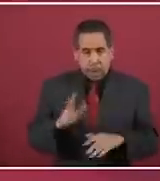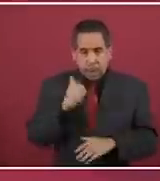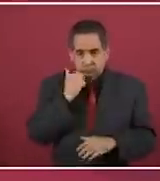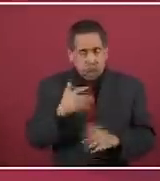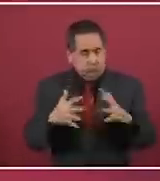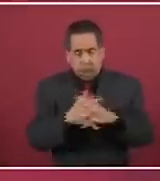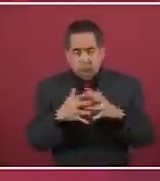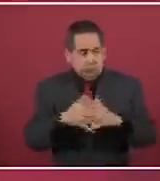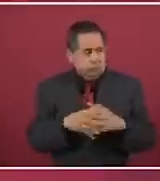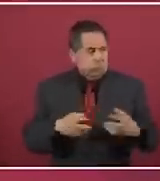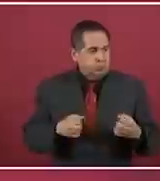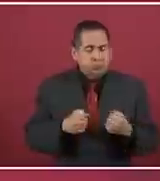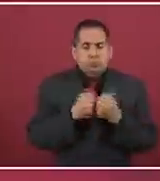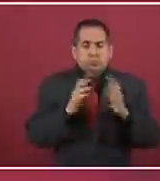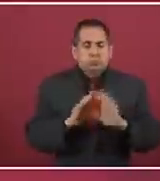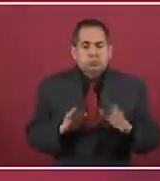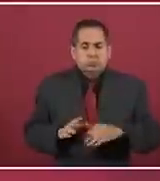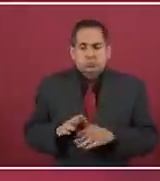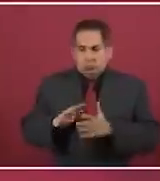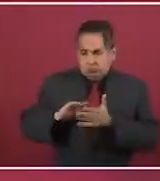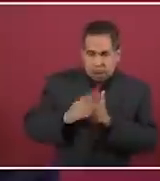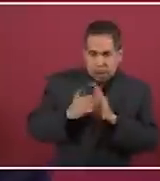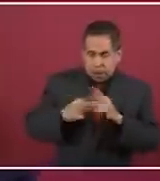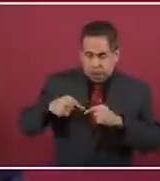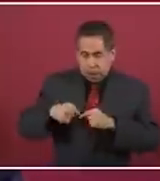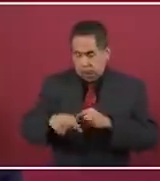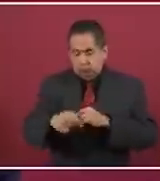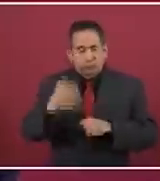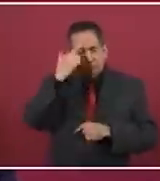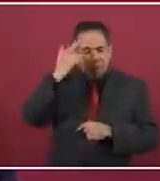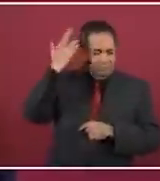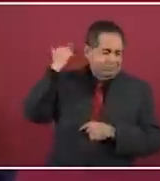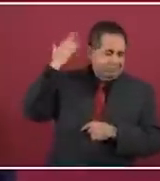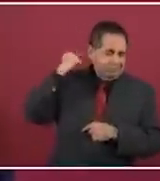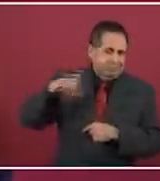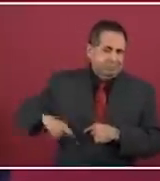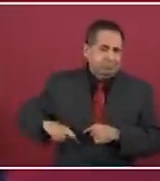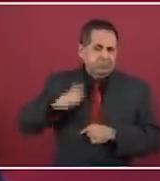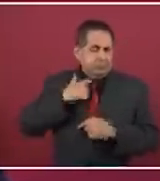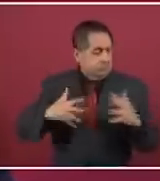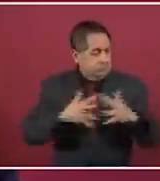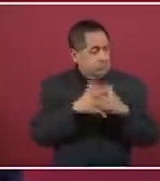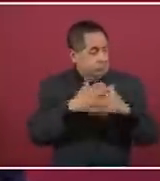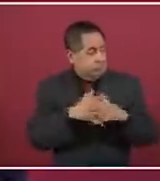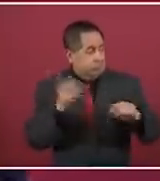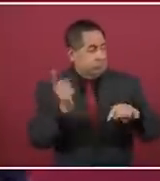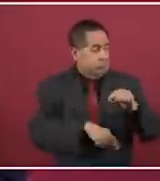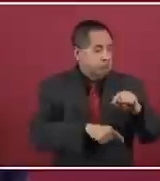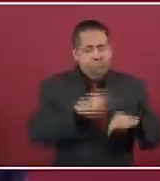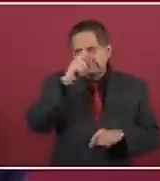guerra. Esa estrategia fue un fracaso, no funcionó.